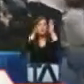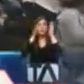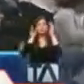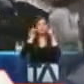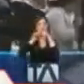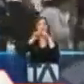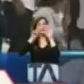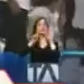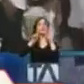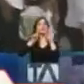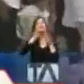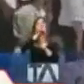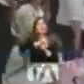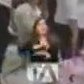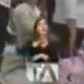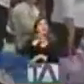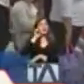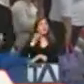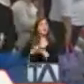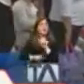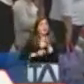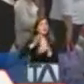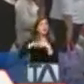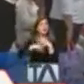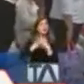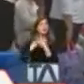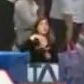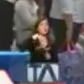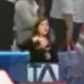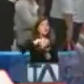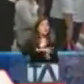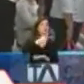de 40.000 personas en toda la provincia de Pichincha